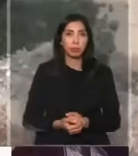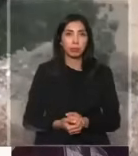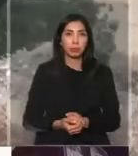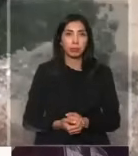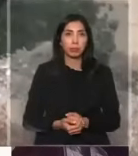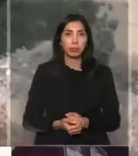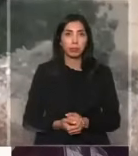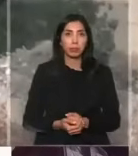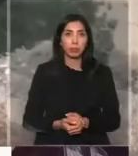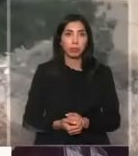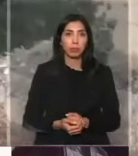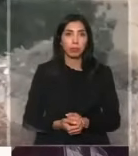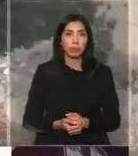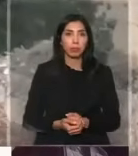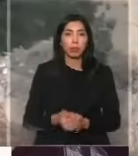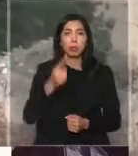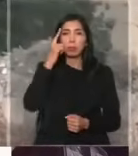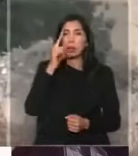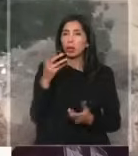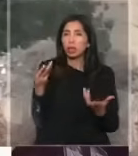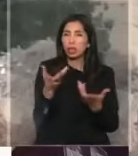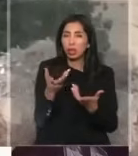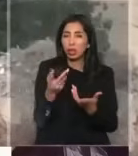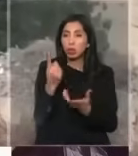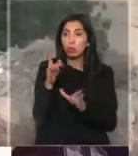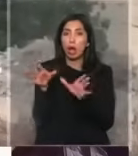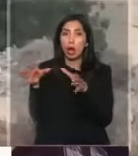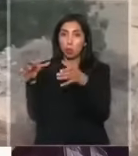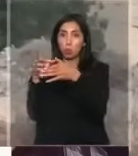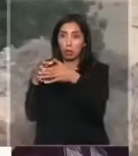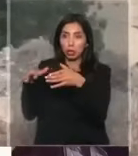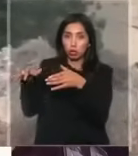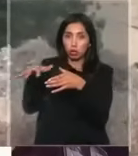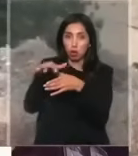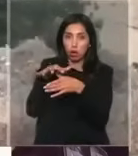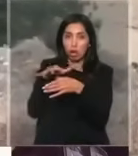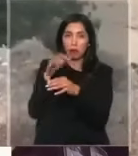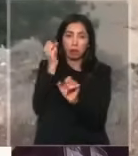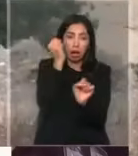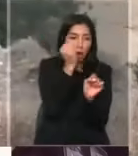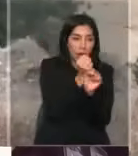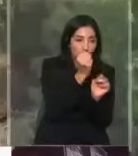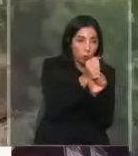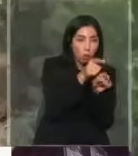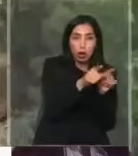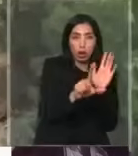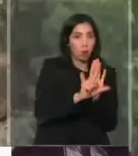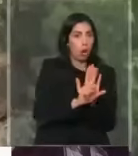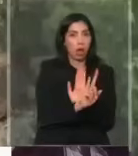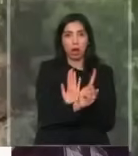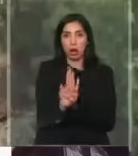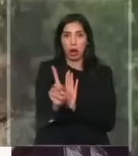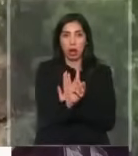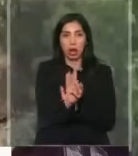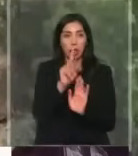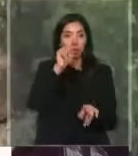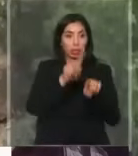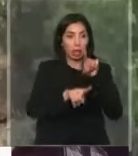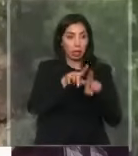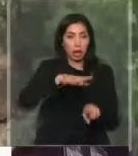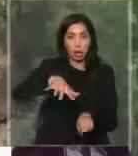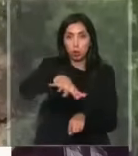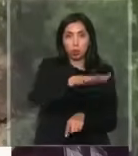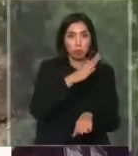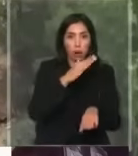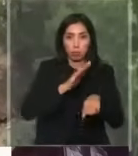Pero lo que hay detrás es una organización que realiza este trabajo de manera completamente ilegal, en un terreno no habilitado